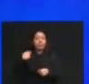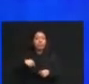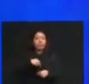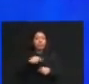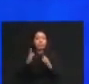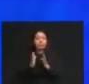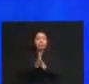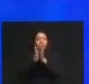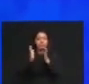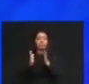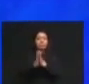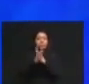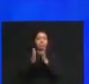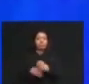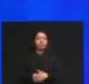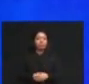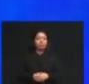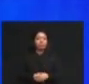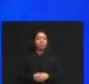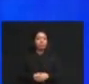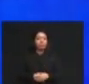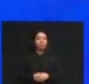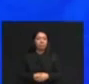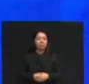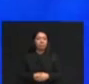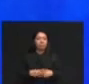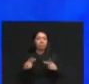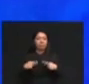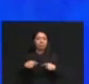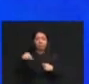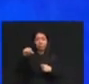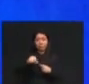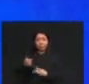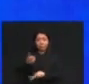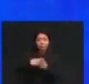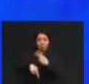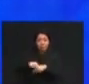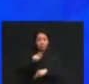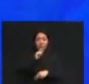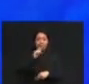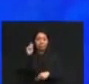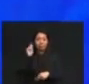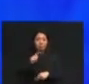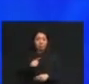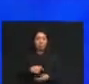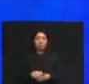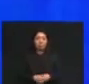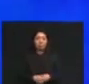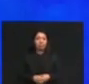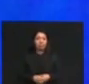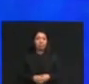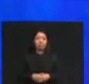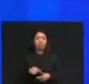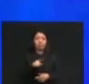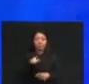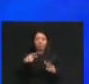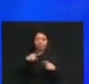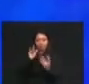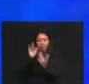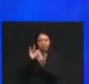ustedes hacen. A todos los que nos acompañan aquí y también a los que nos ven en la